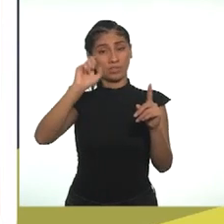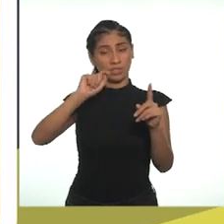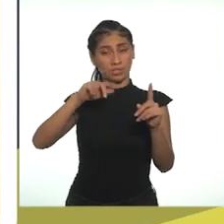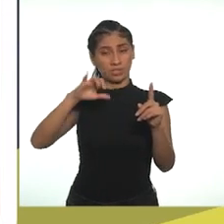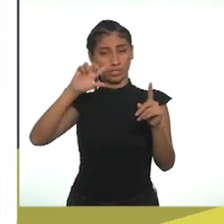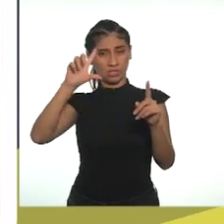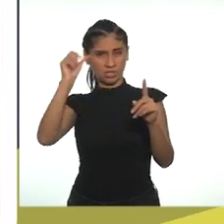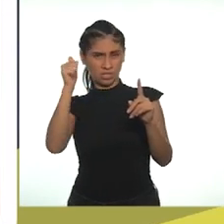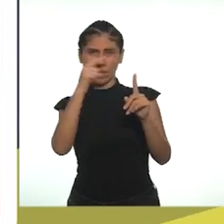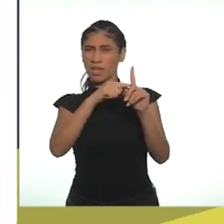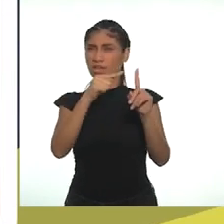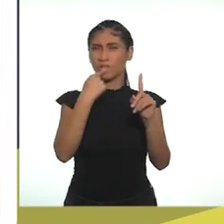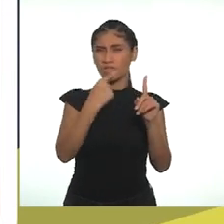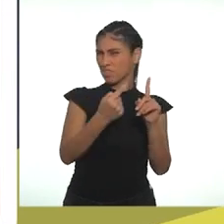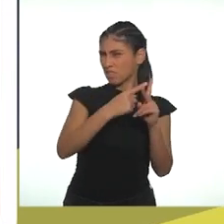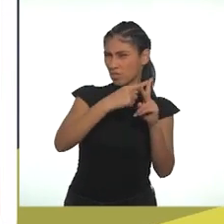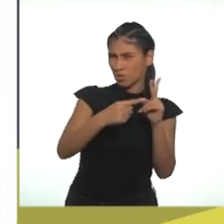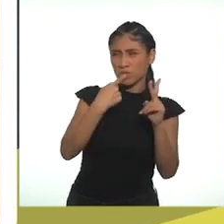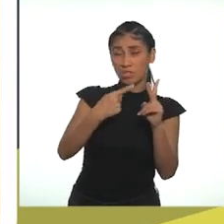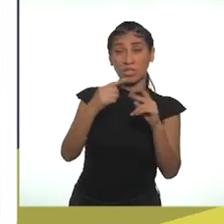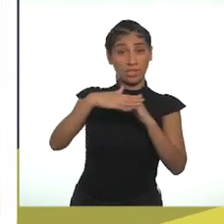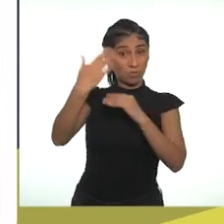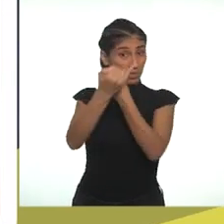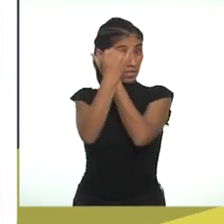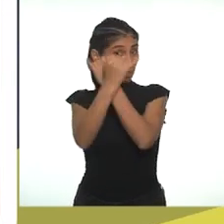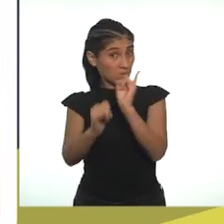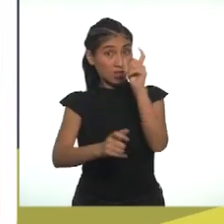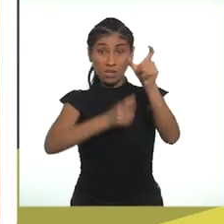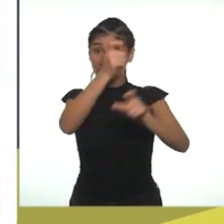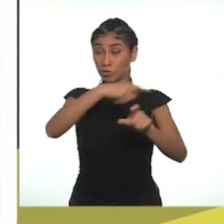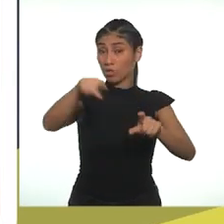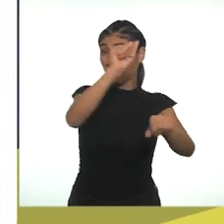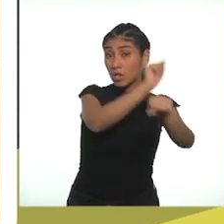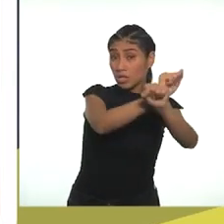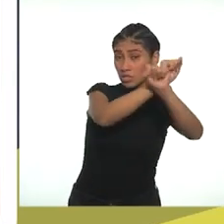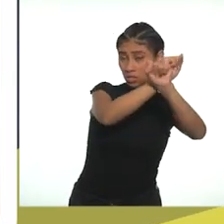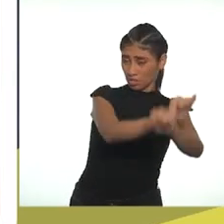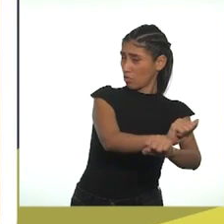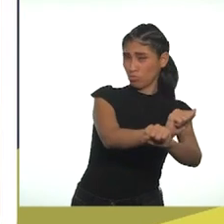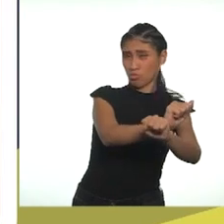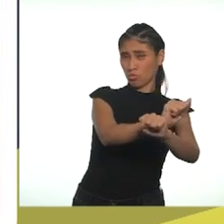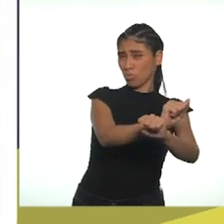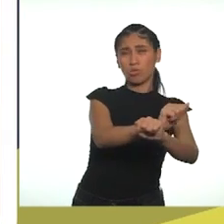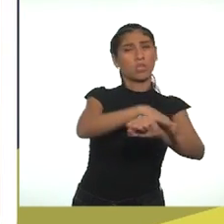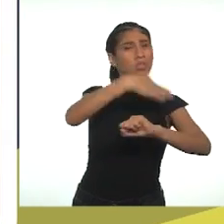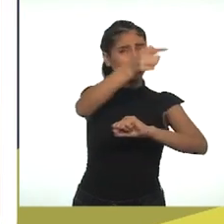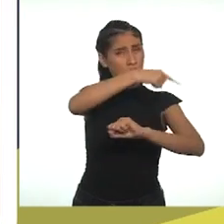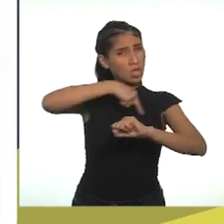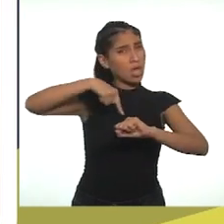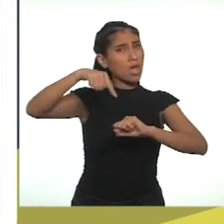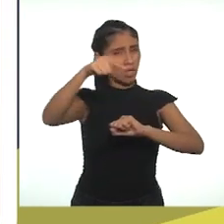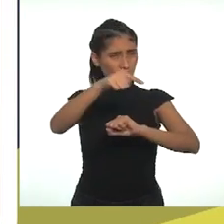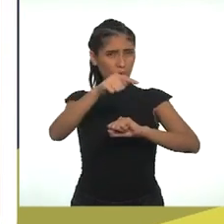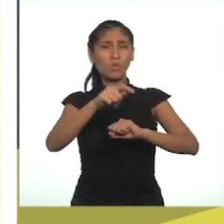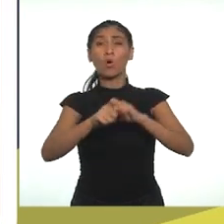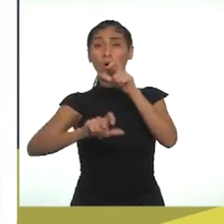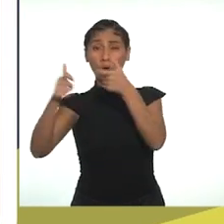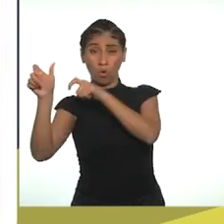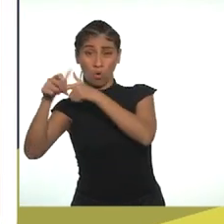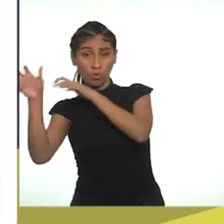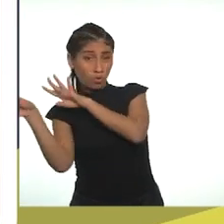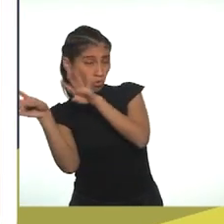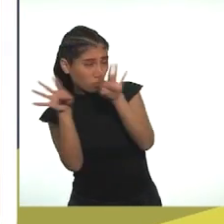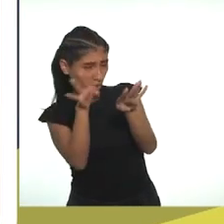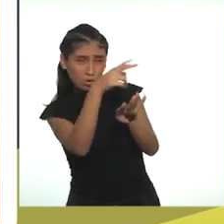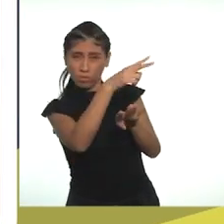la independencia, las y los indígenas fueron tratados como ciudadanos de segunda clase y